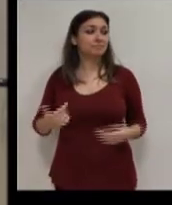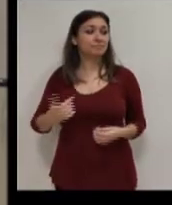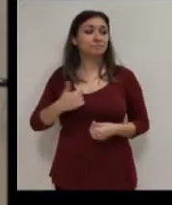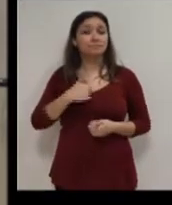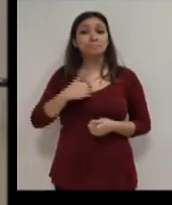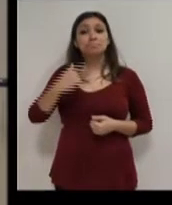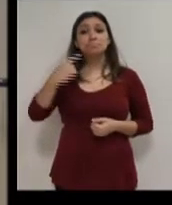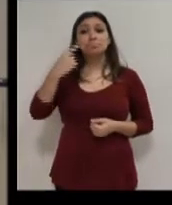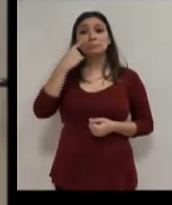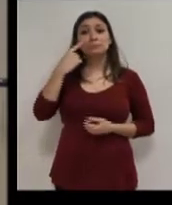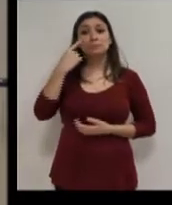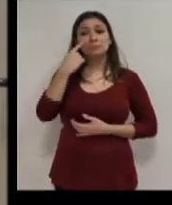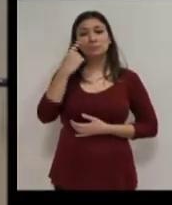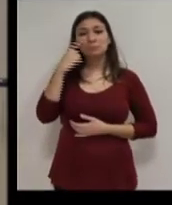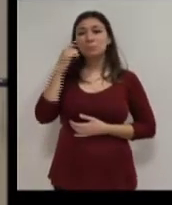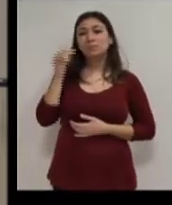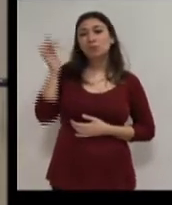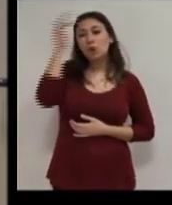Concibo como